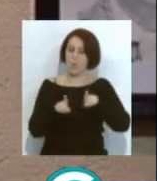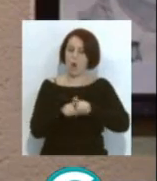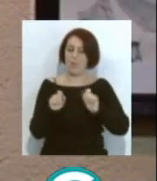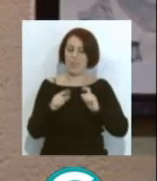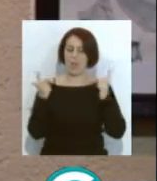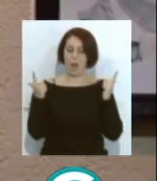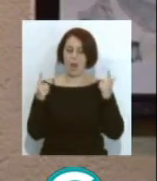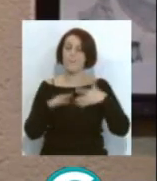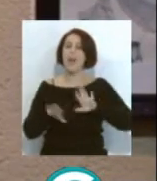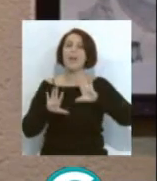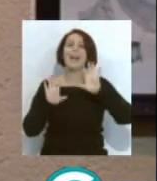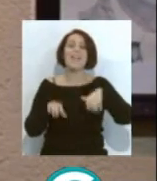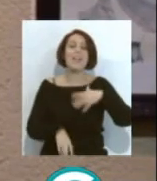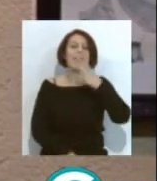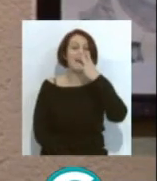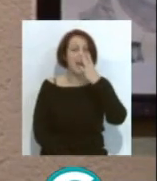Pero